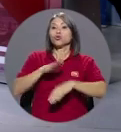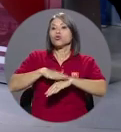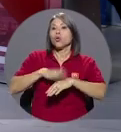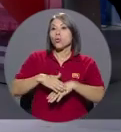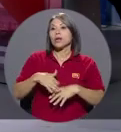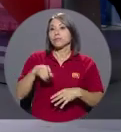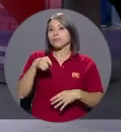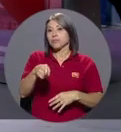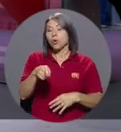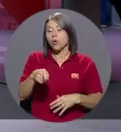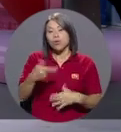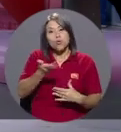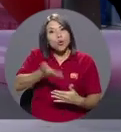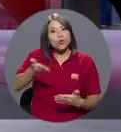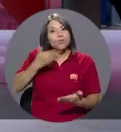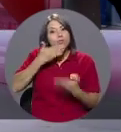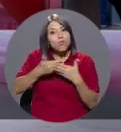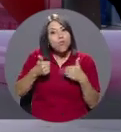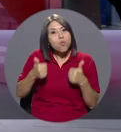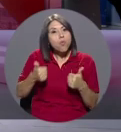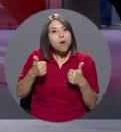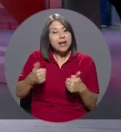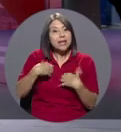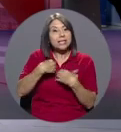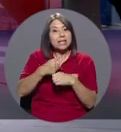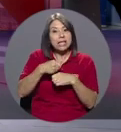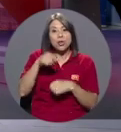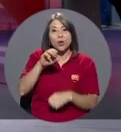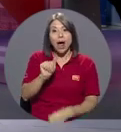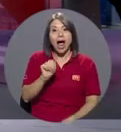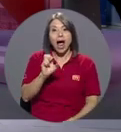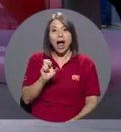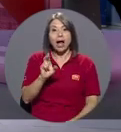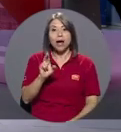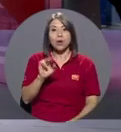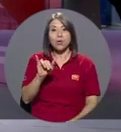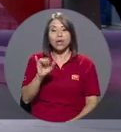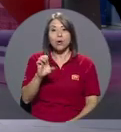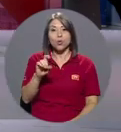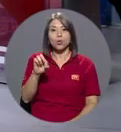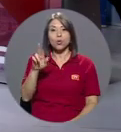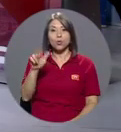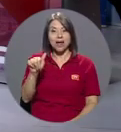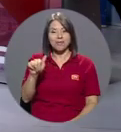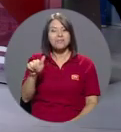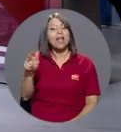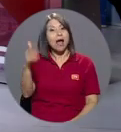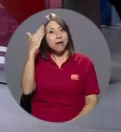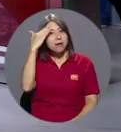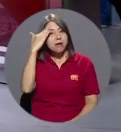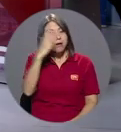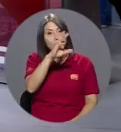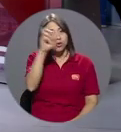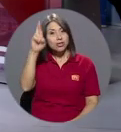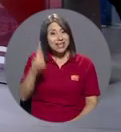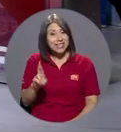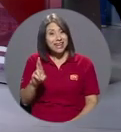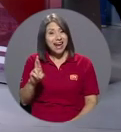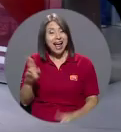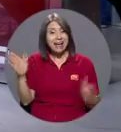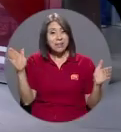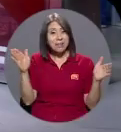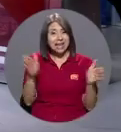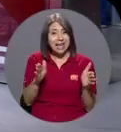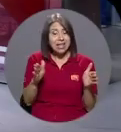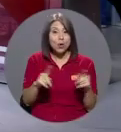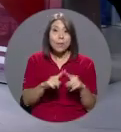las bondades que tiene la acuicultura, ¿verdad? No solo las productivas como mencionaban los compañeros. Costa Rica es un país pequeño, pero tiene